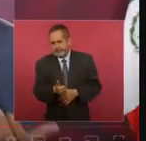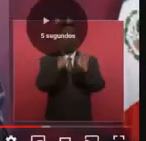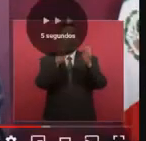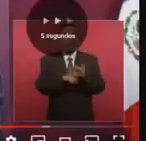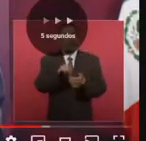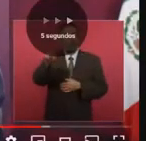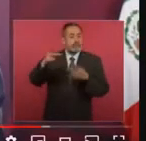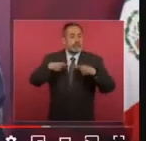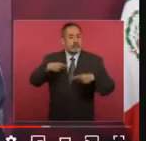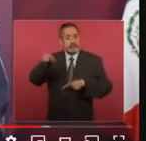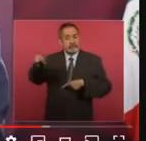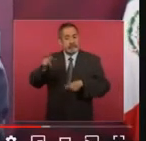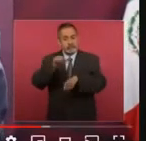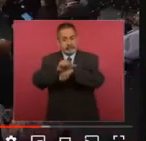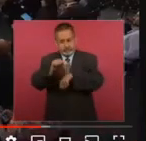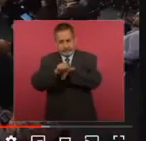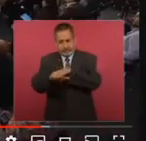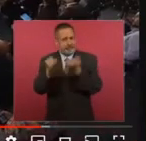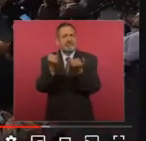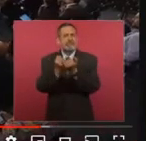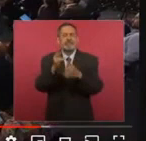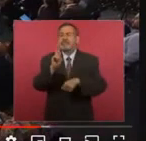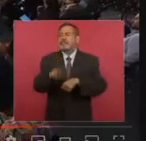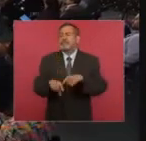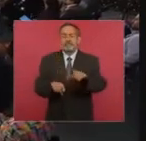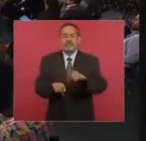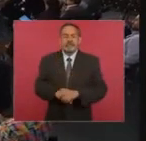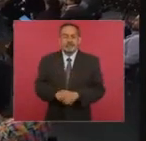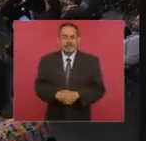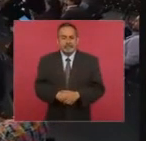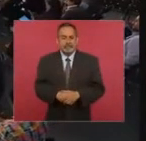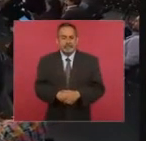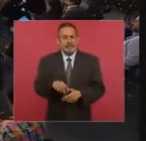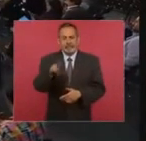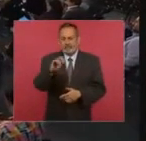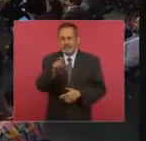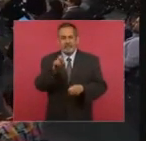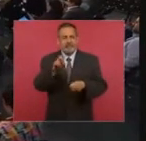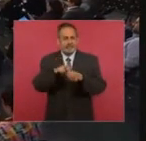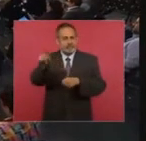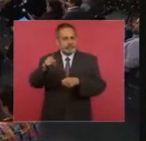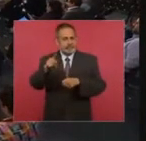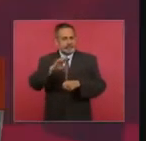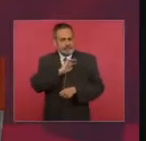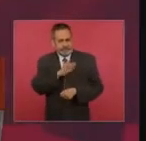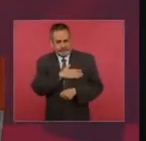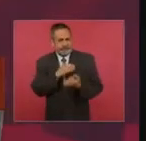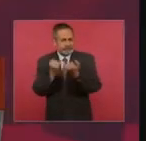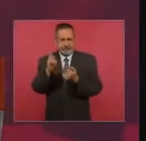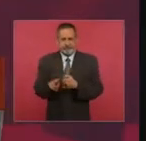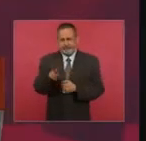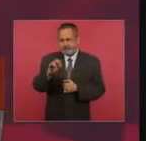pero sí son así como Box en España